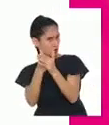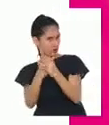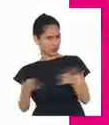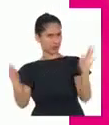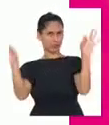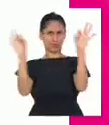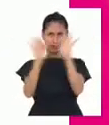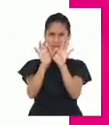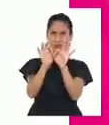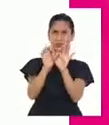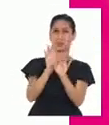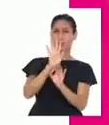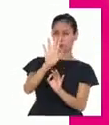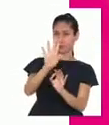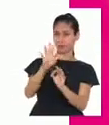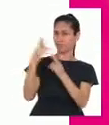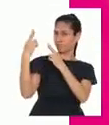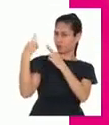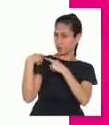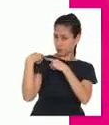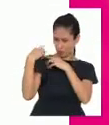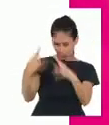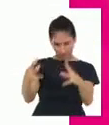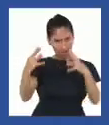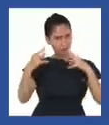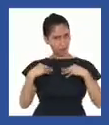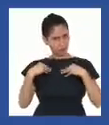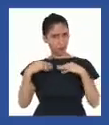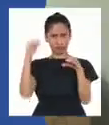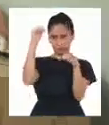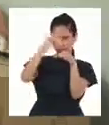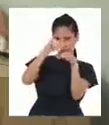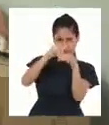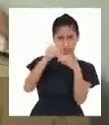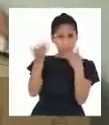diversos espacios de la escuela y la comunidad?